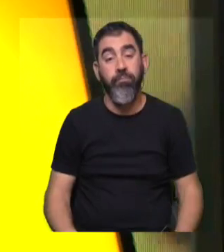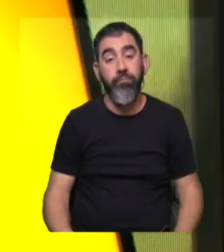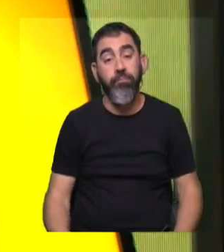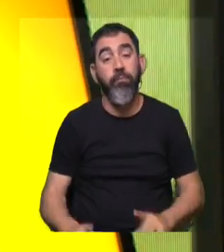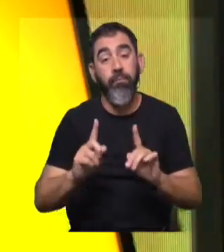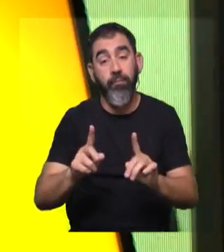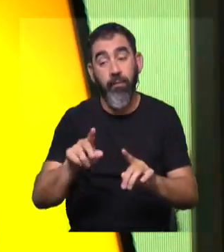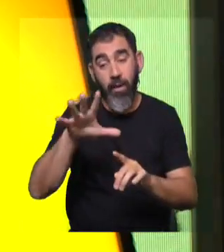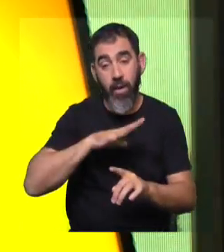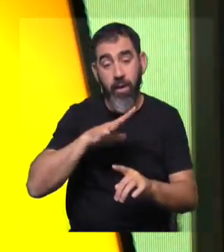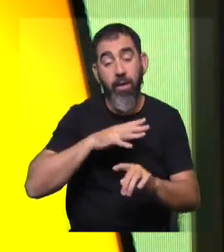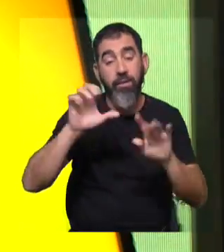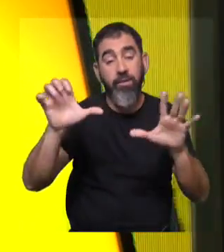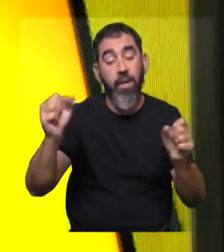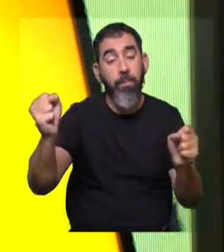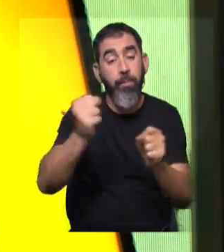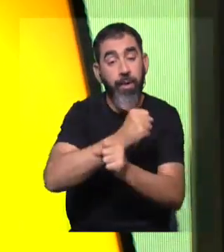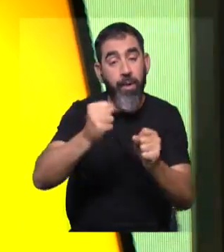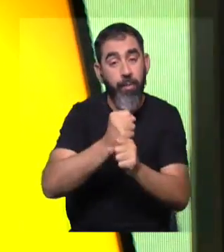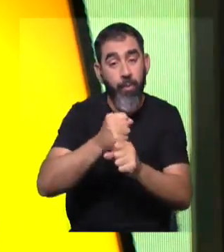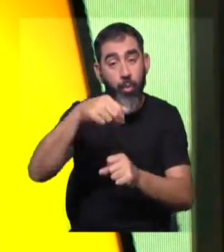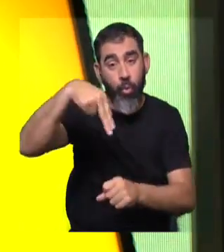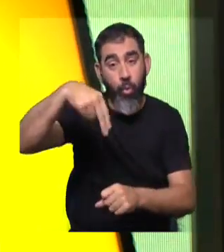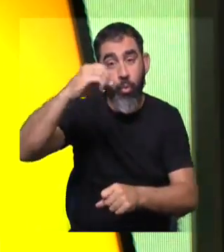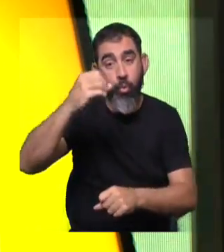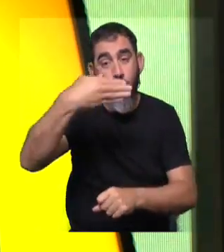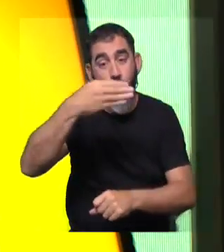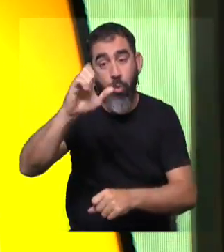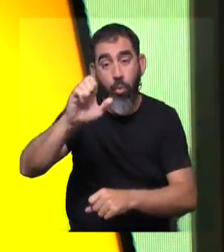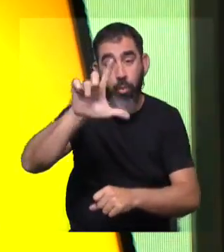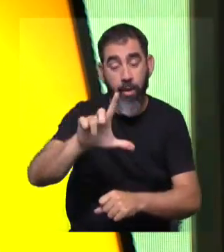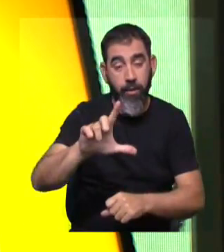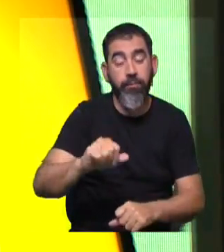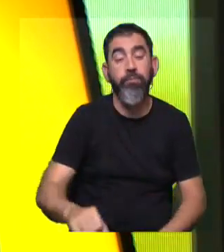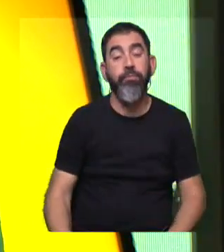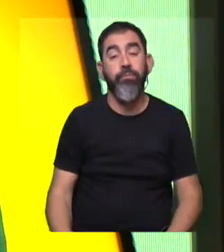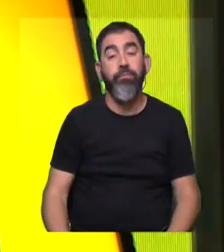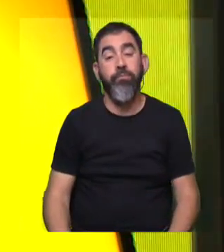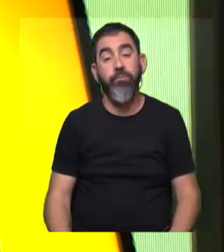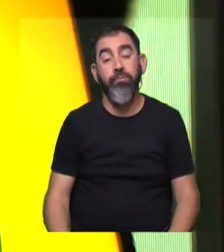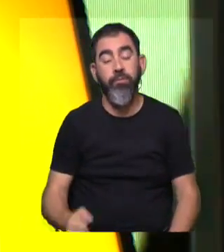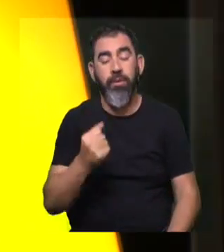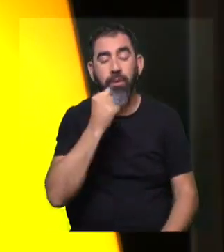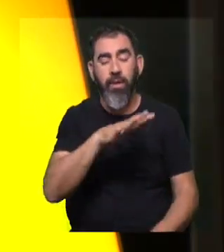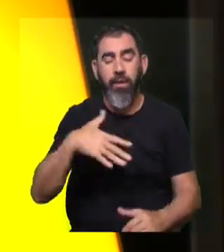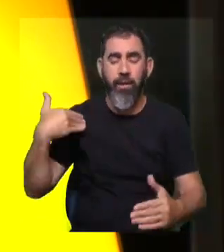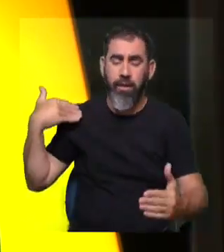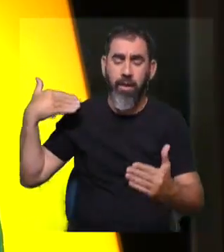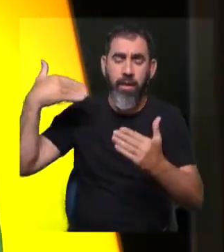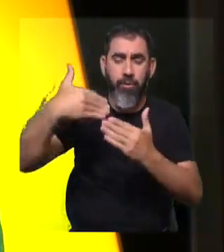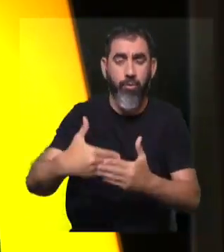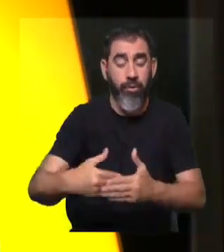que la Drosophila tiene 6 premios Nobel, no puedes creer, ¿no? Bueno, justamente a lo largo de la historia se ha utilizado